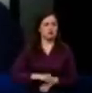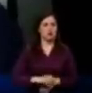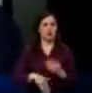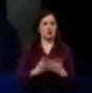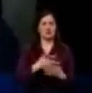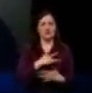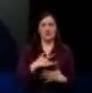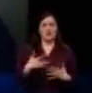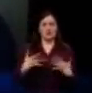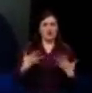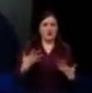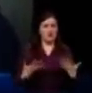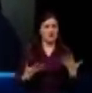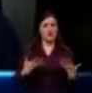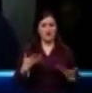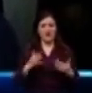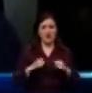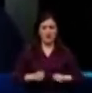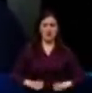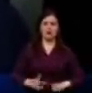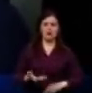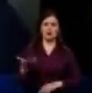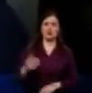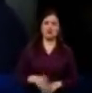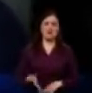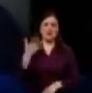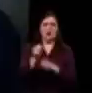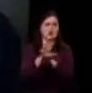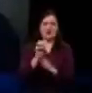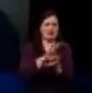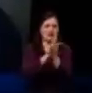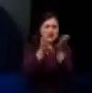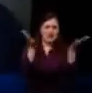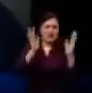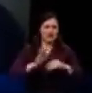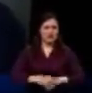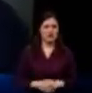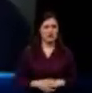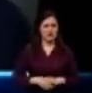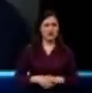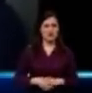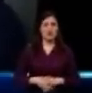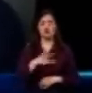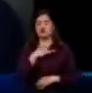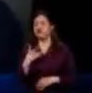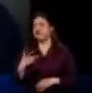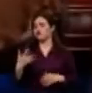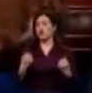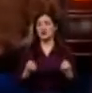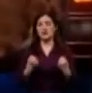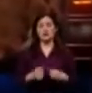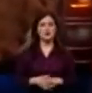ciudadanía consternada por esta situación, porque aquí no se ha visto, ya le digo, durante 30 años. Para Yaguachi ha sido como un golpe. ¿Qué ha pasado